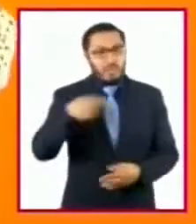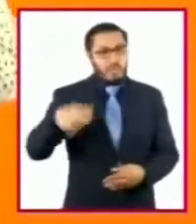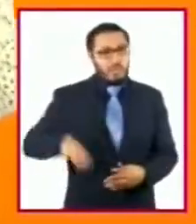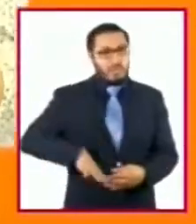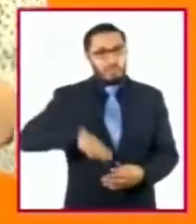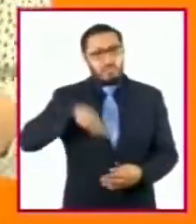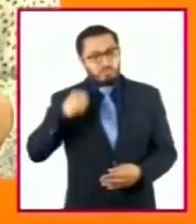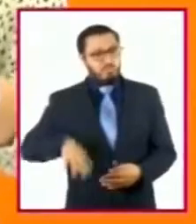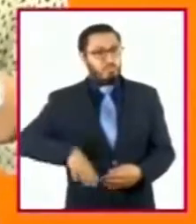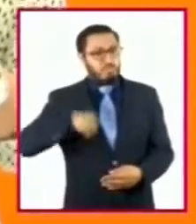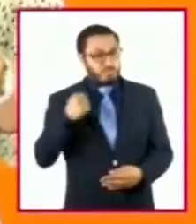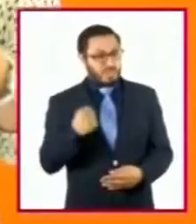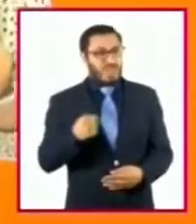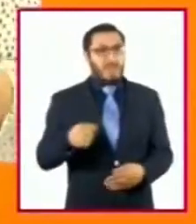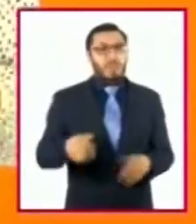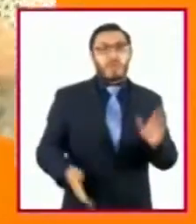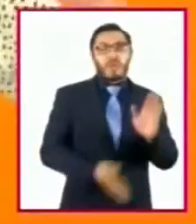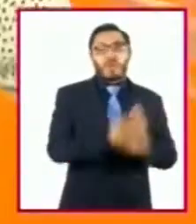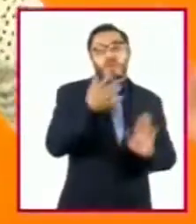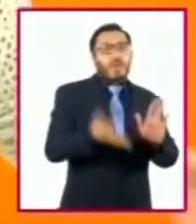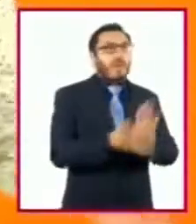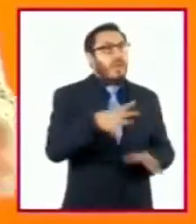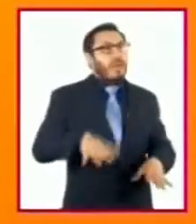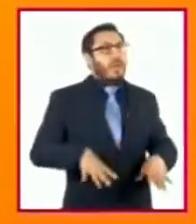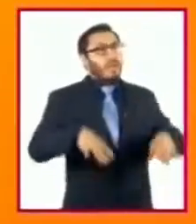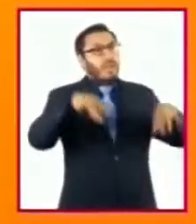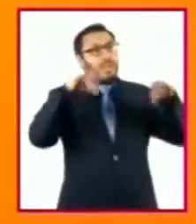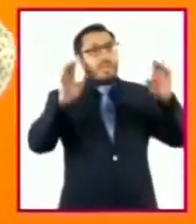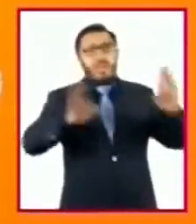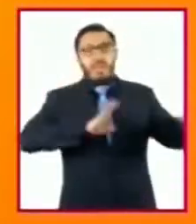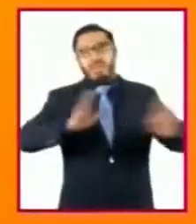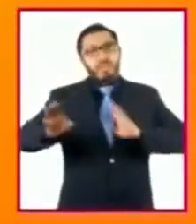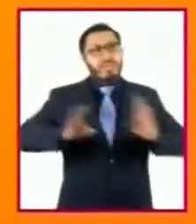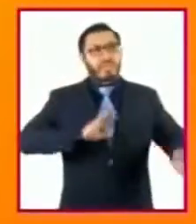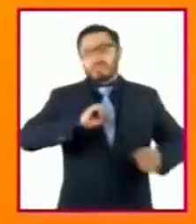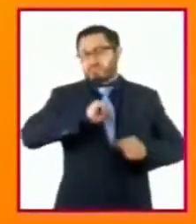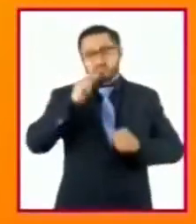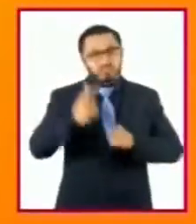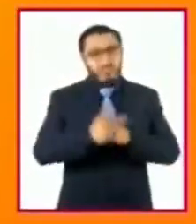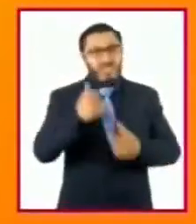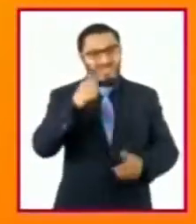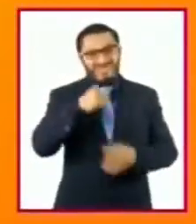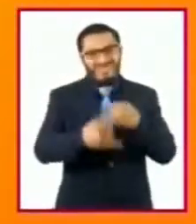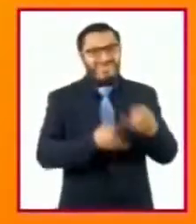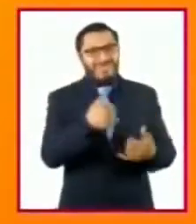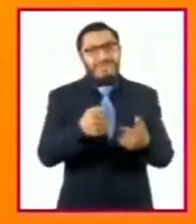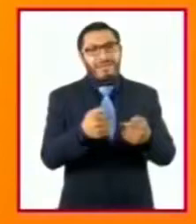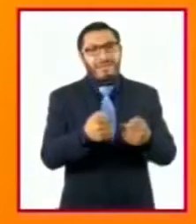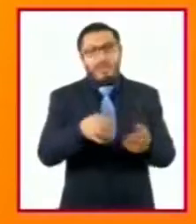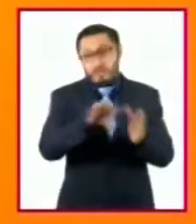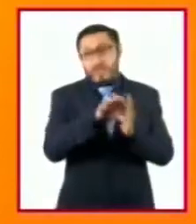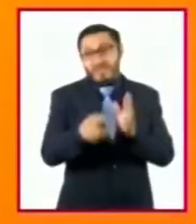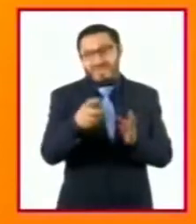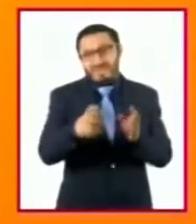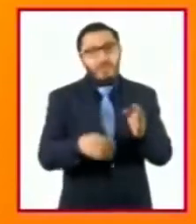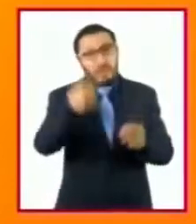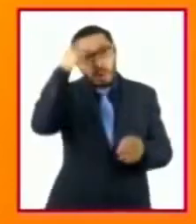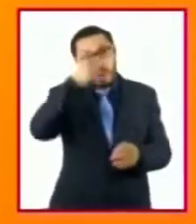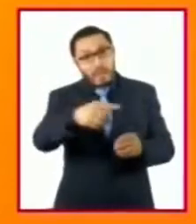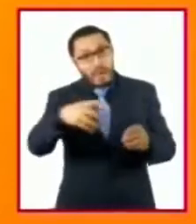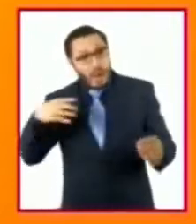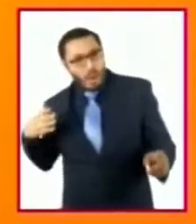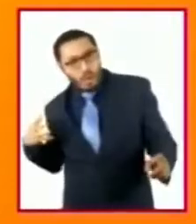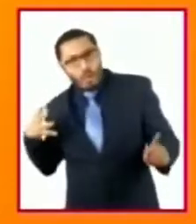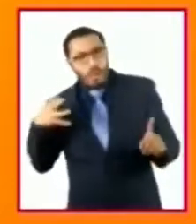necesito construir el imperio, el ejército, lo que sea en el juego de video para llegar al final. Sería